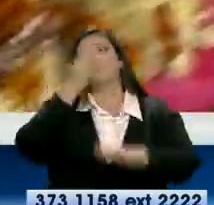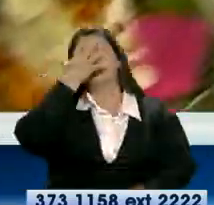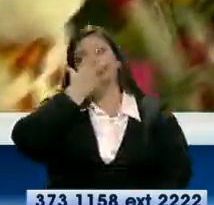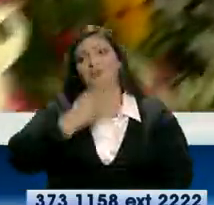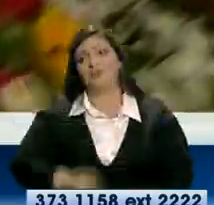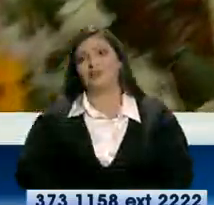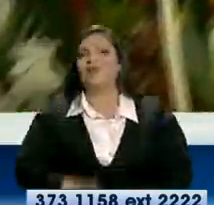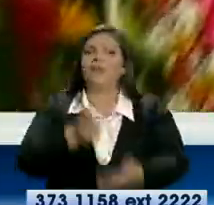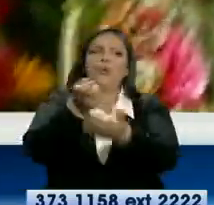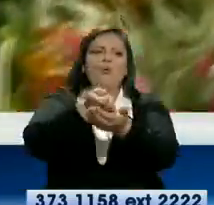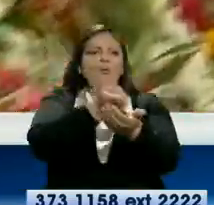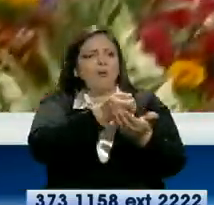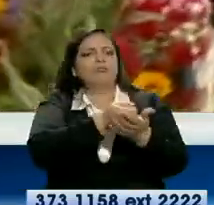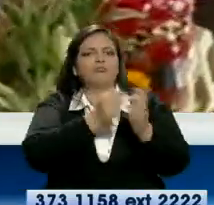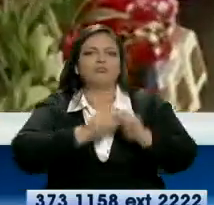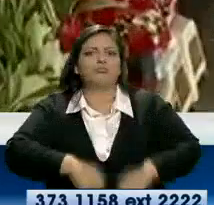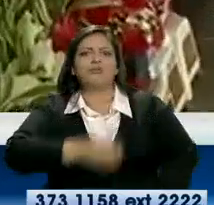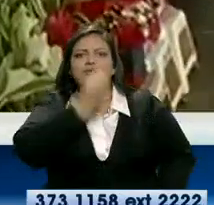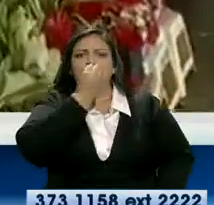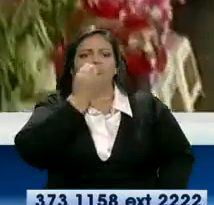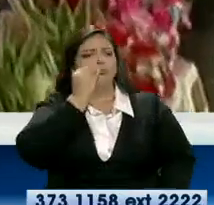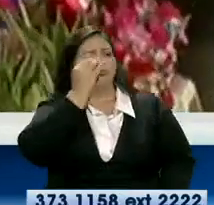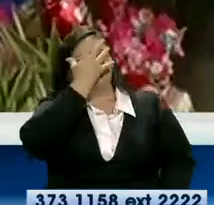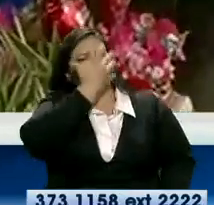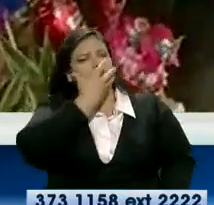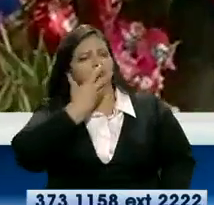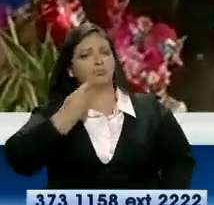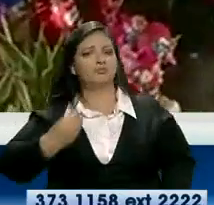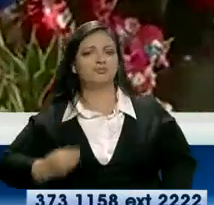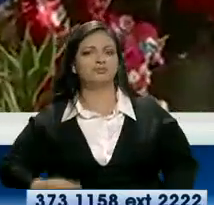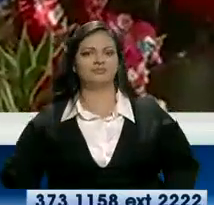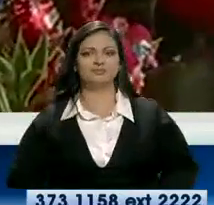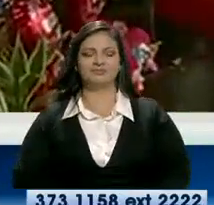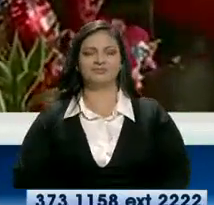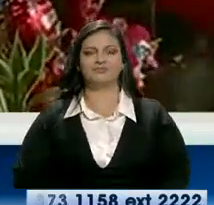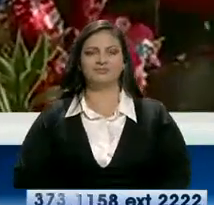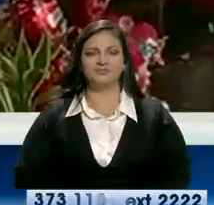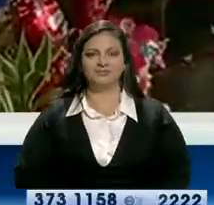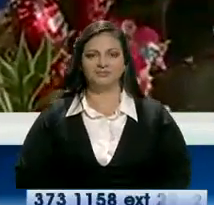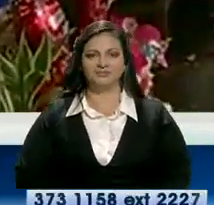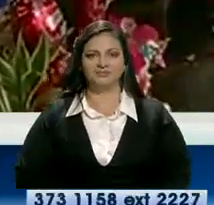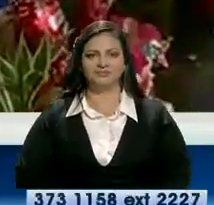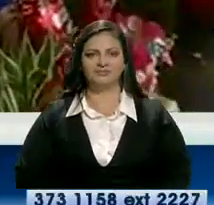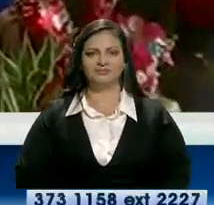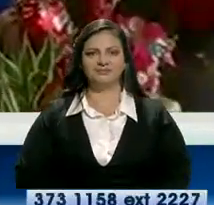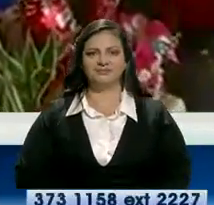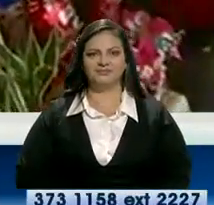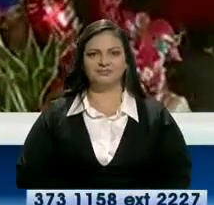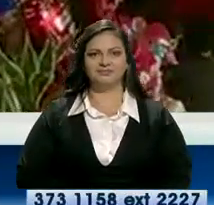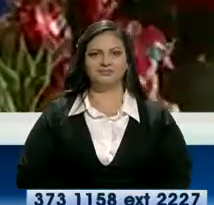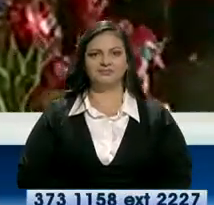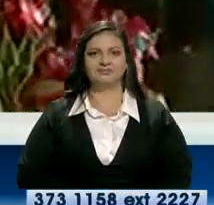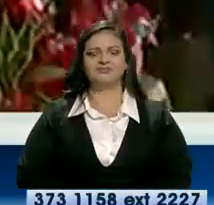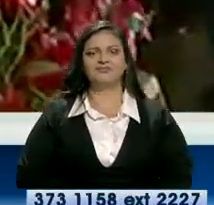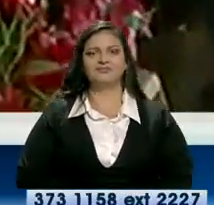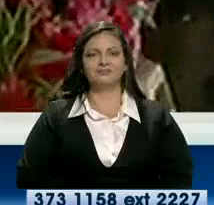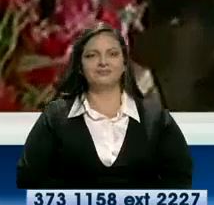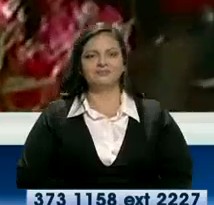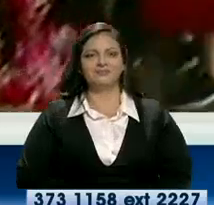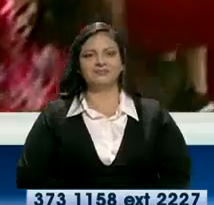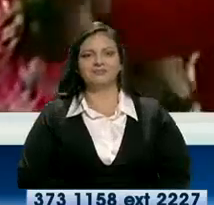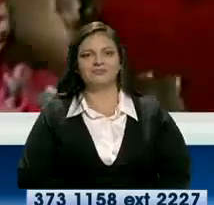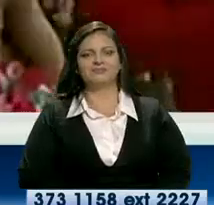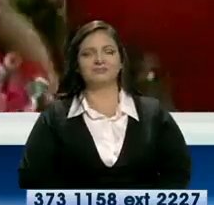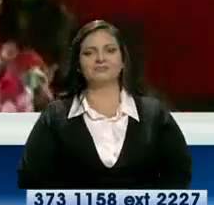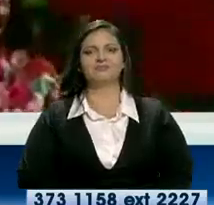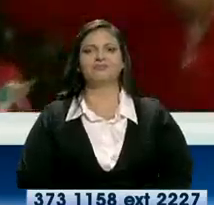muchas cosas, las flores más lindas. Para los seres más lindos. Así es. Están y no están aquí en la tierra. ¿Qué le podría decir a su mamita?